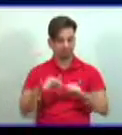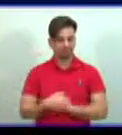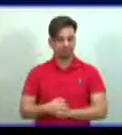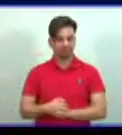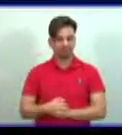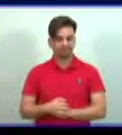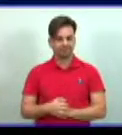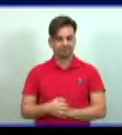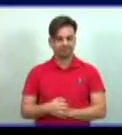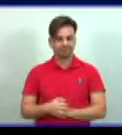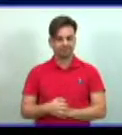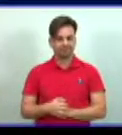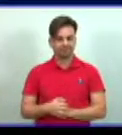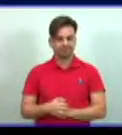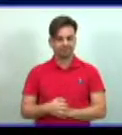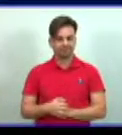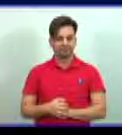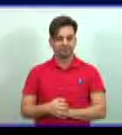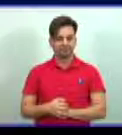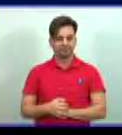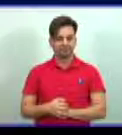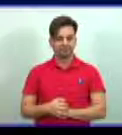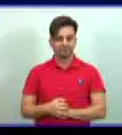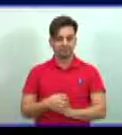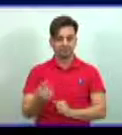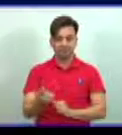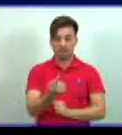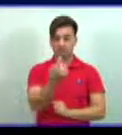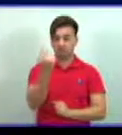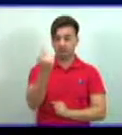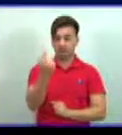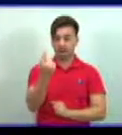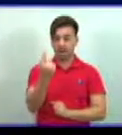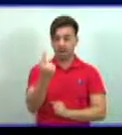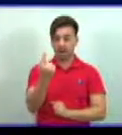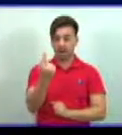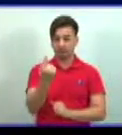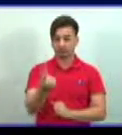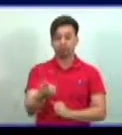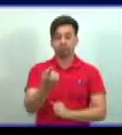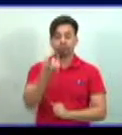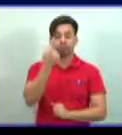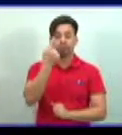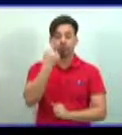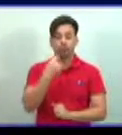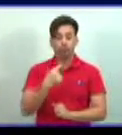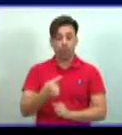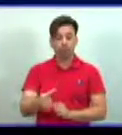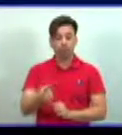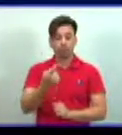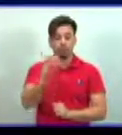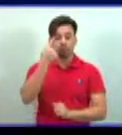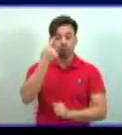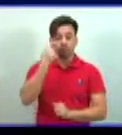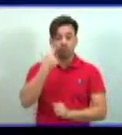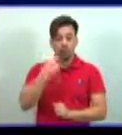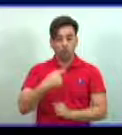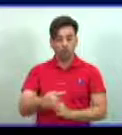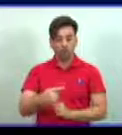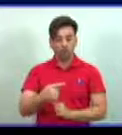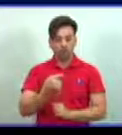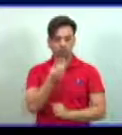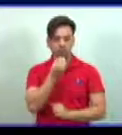En primer lugar, permite la respiración de los seres vivos. Yo quiero aclarar acá que